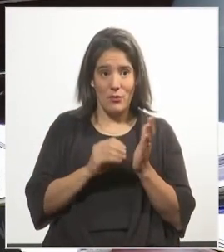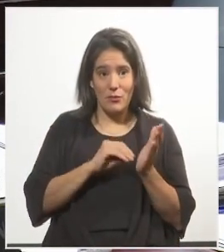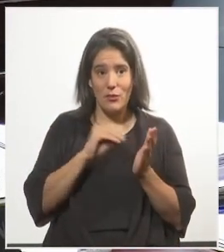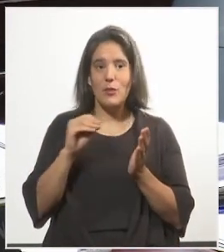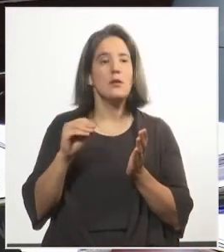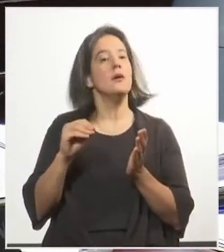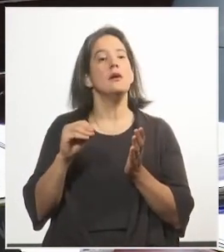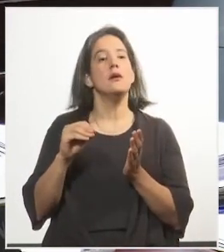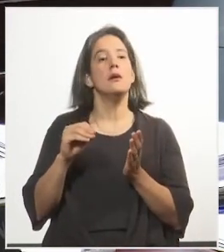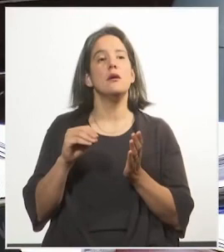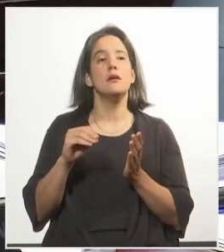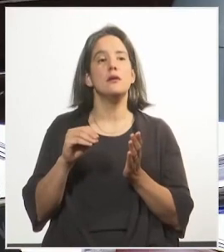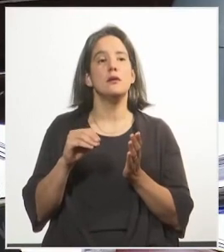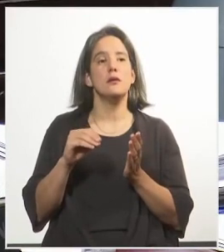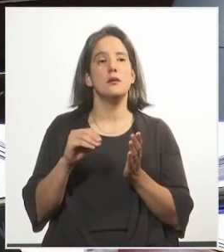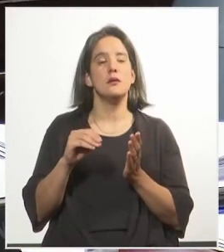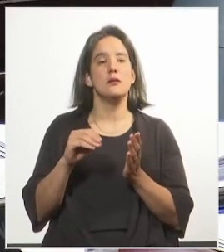ciudadano